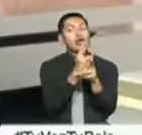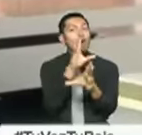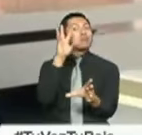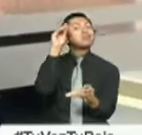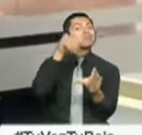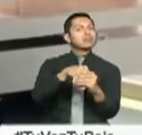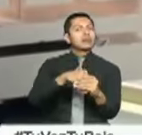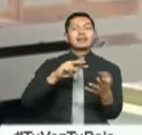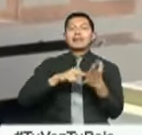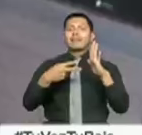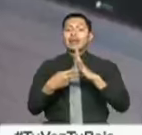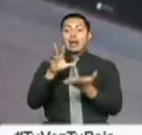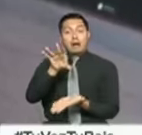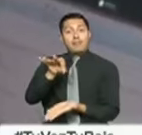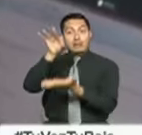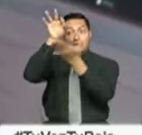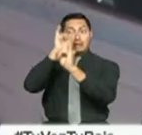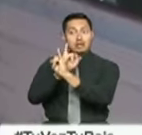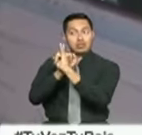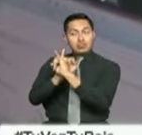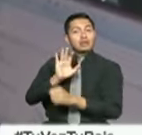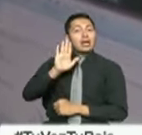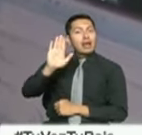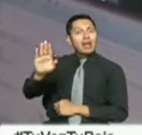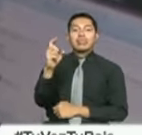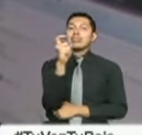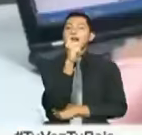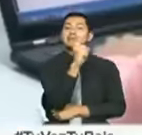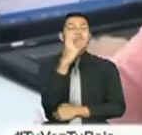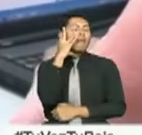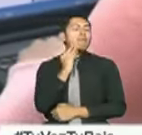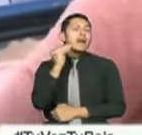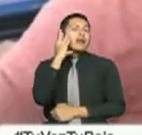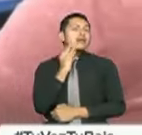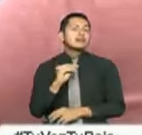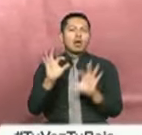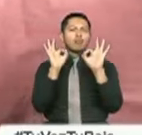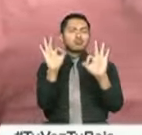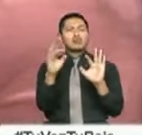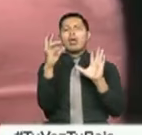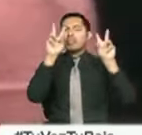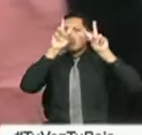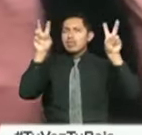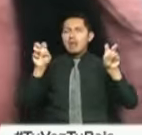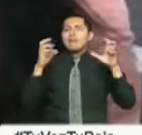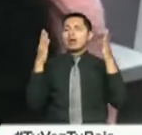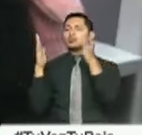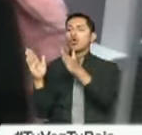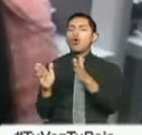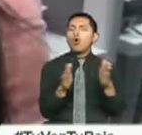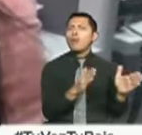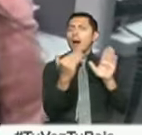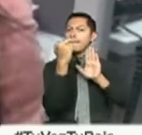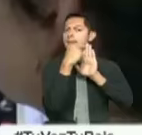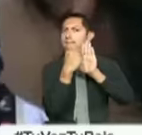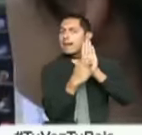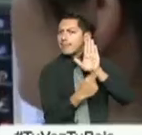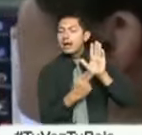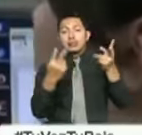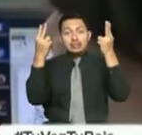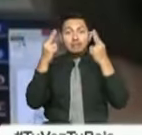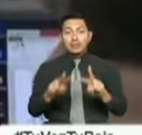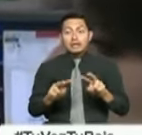indispensable que el representante de la institución posea una vasta experiencia en temas de normalización, tenga una amplia trayectoria en